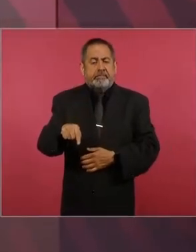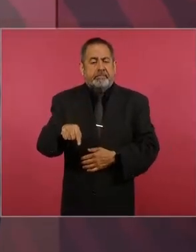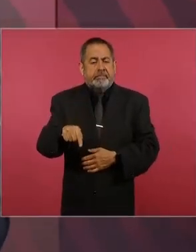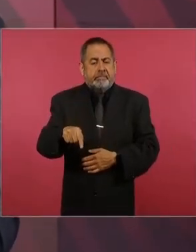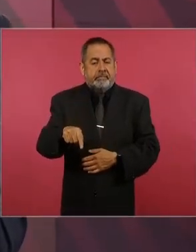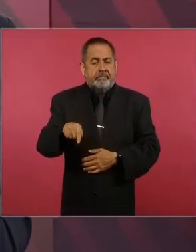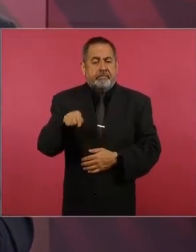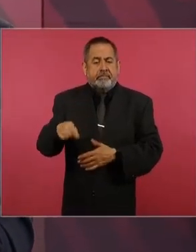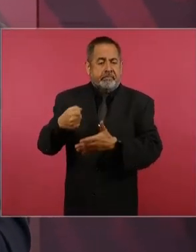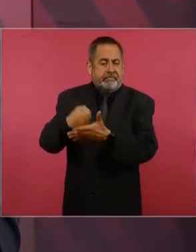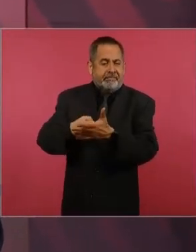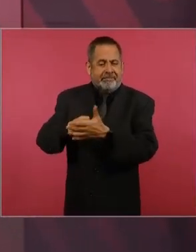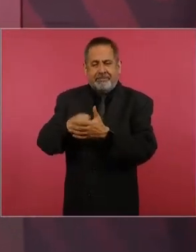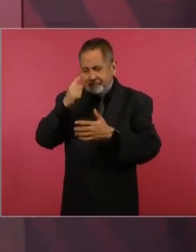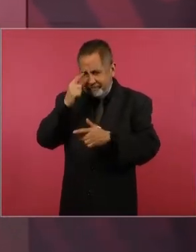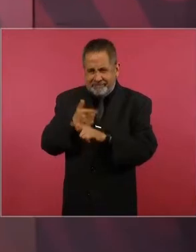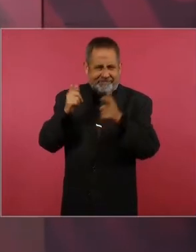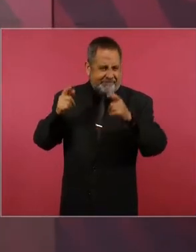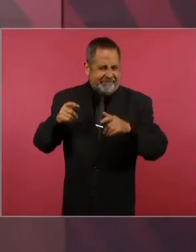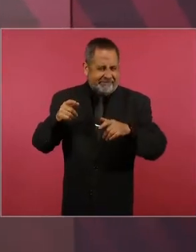en el movimiento liberal,